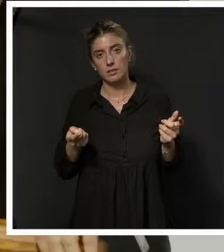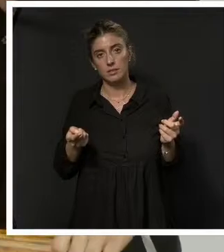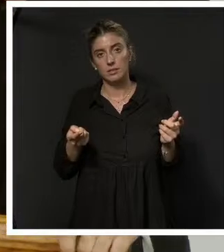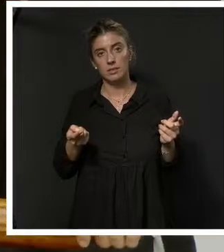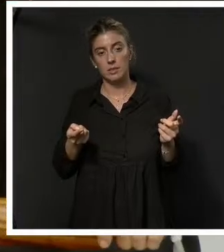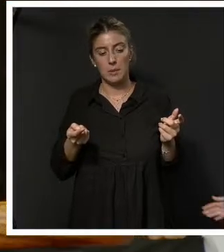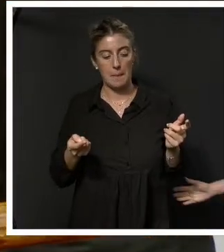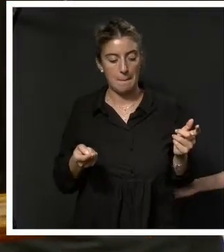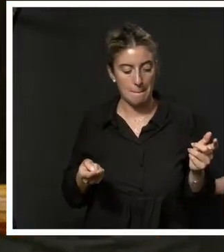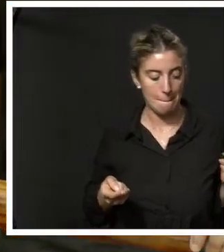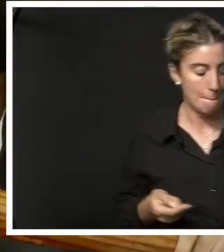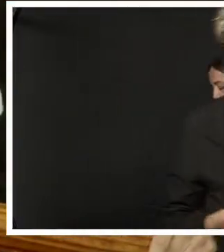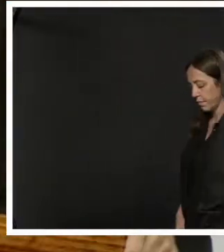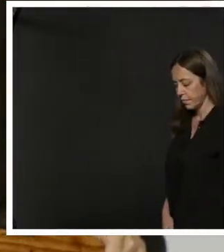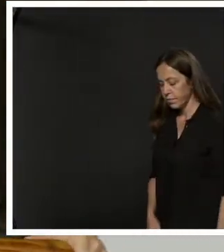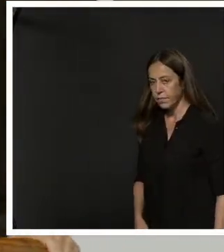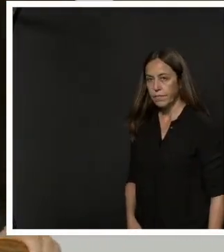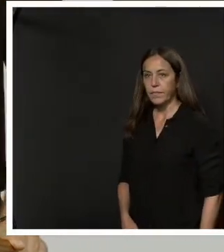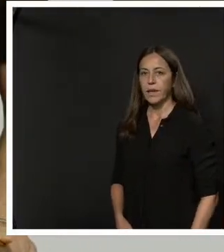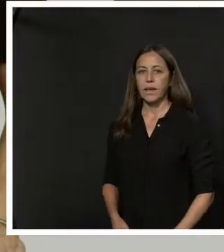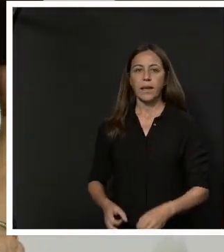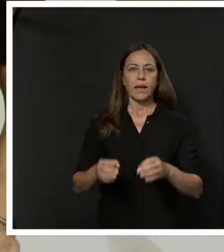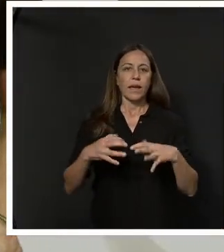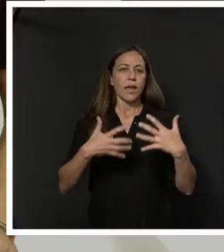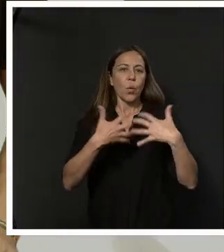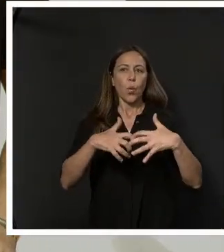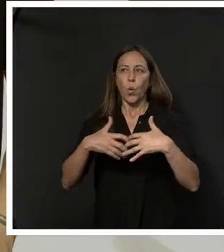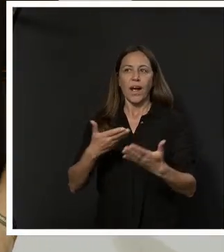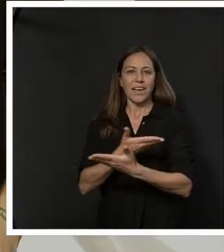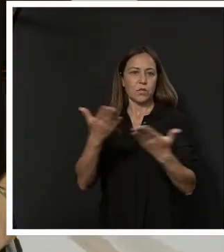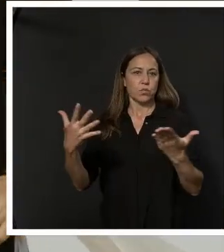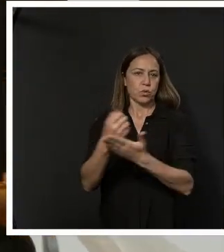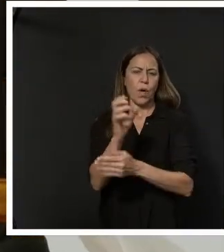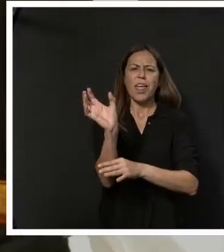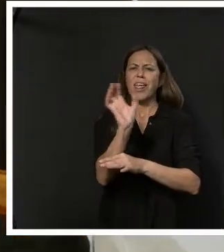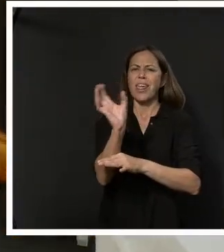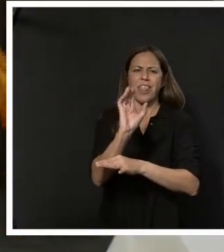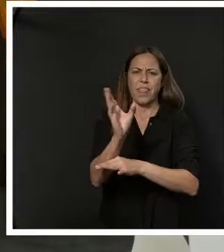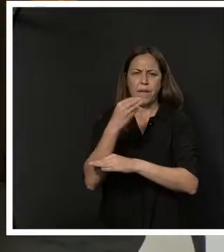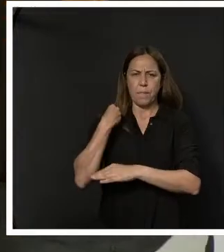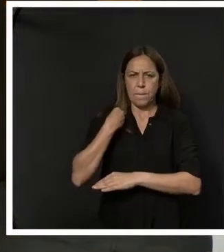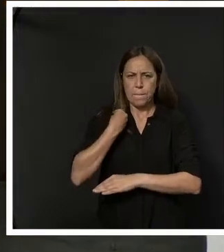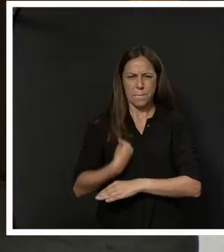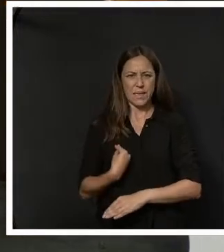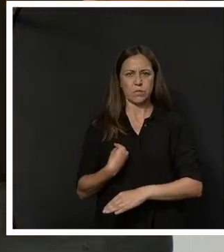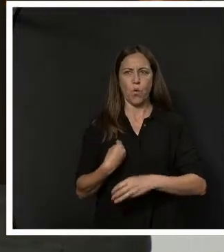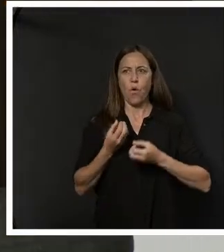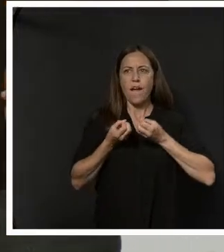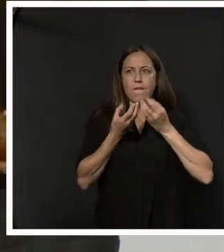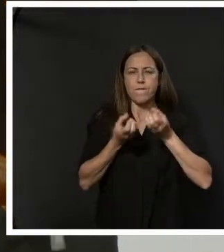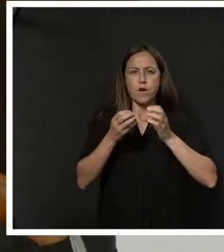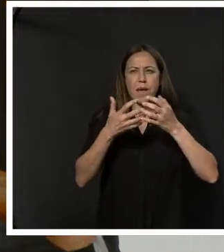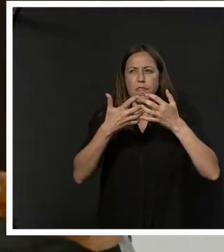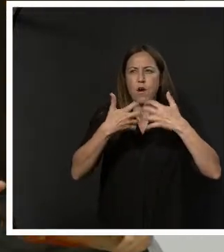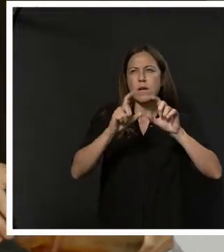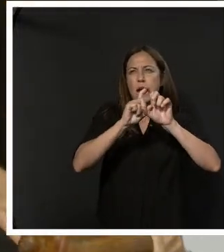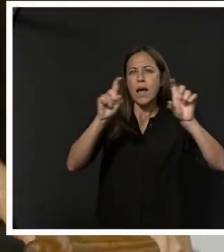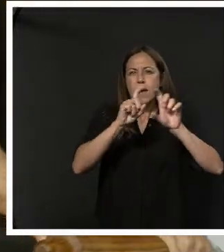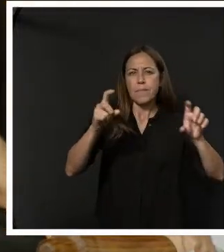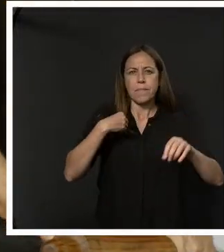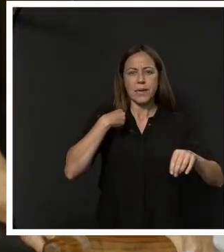pasan todas las Industrias cinematográfica pasa la industria de información también